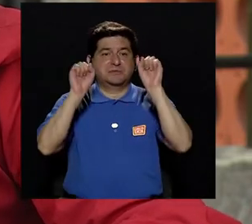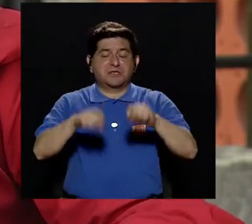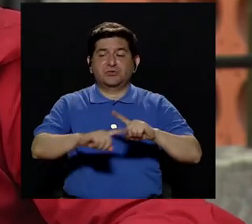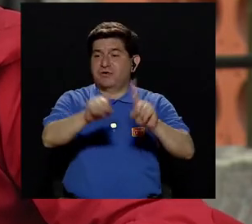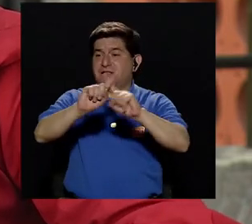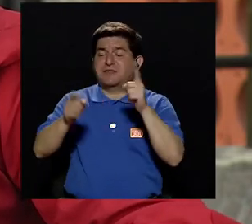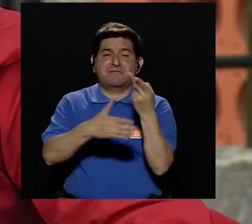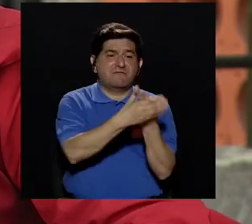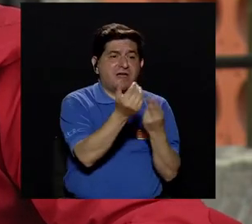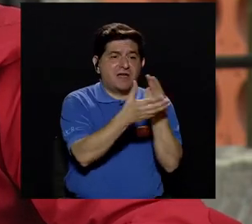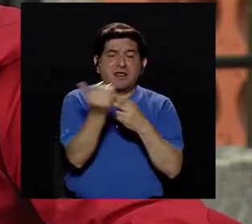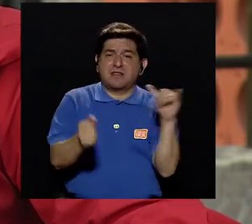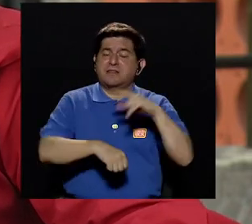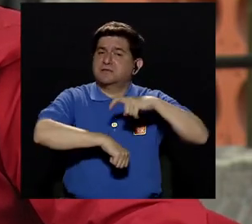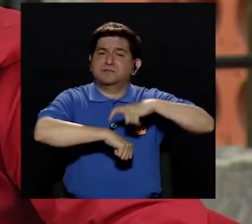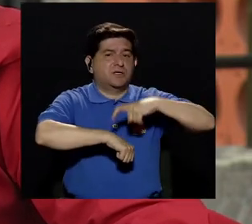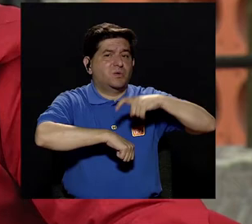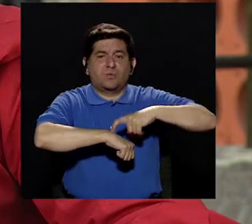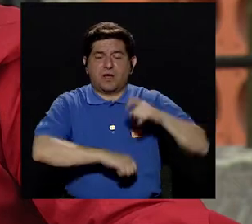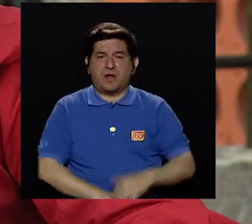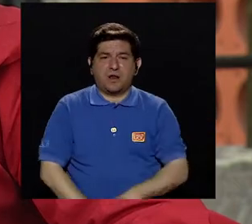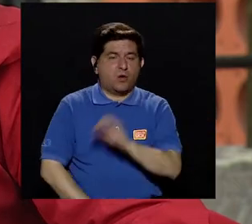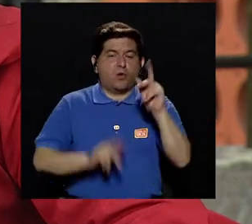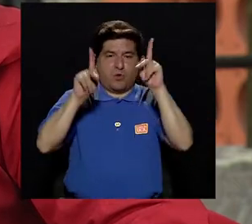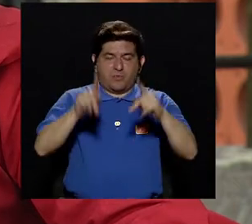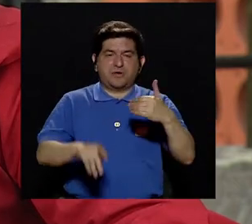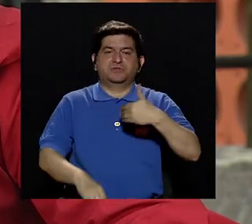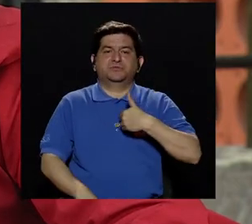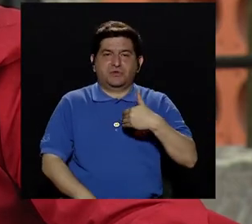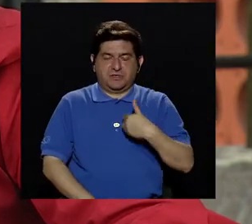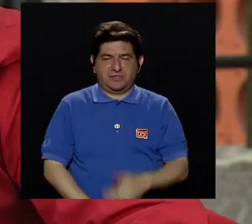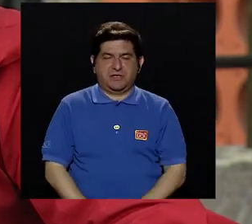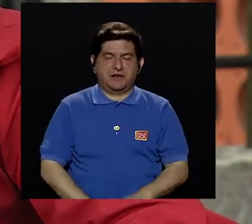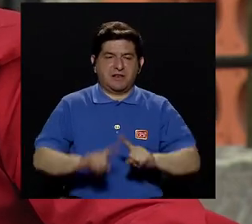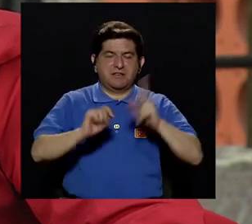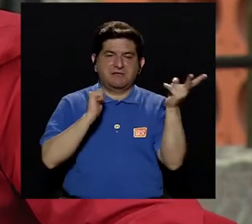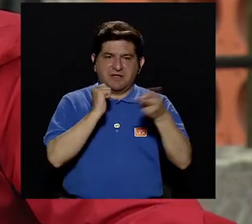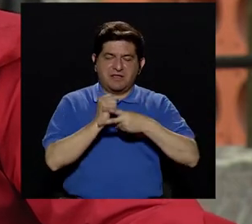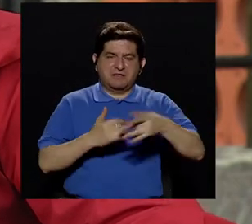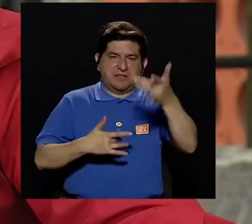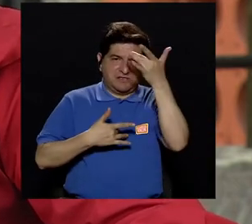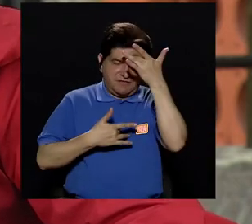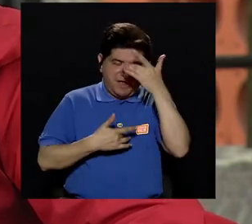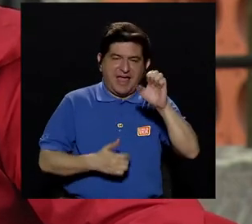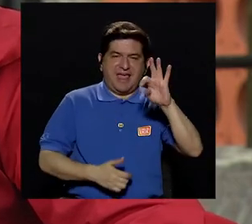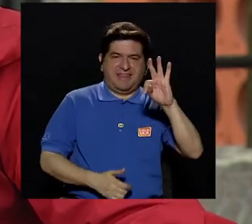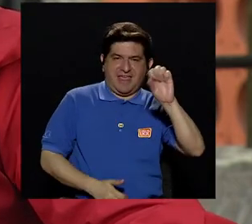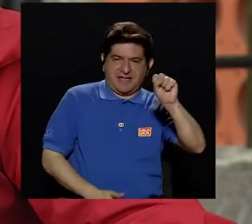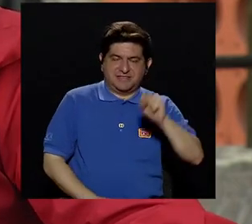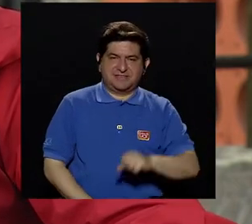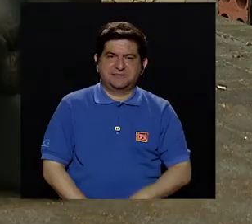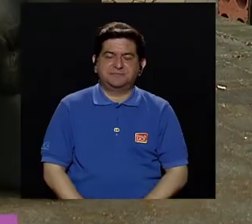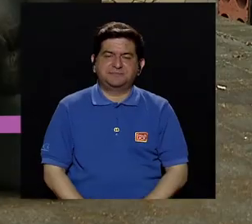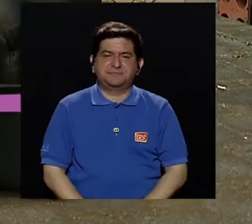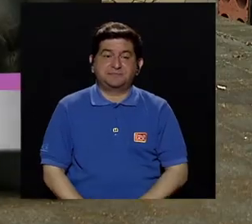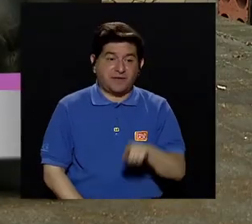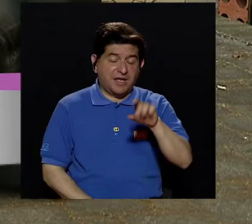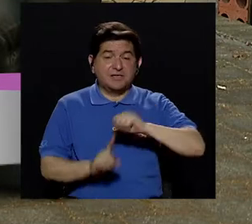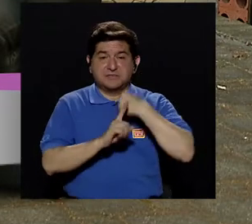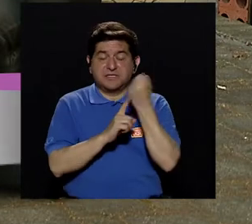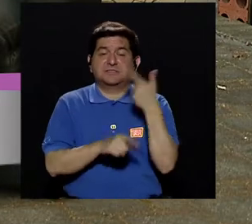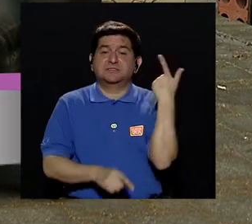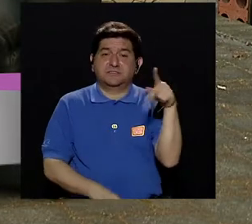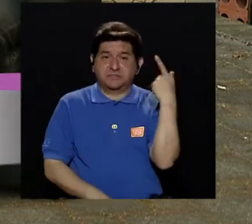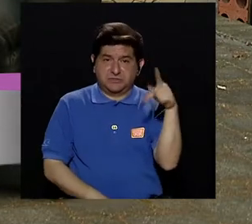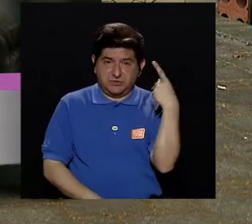tienen múltiples parejas simultáneamente, personas que han padecido en distintas ocasiones de enfermedades de transmisión sexual. Entonces esto pone